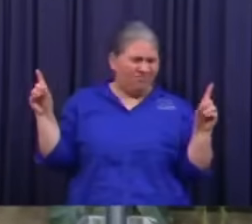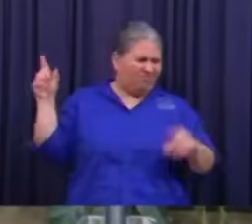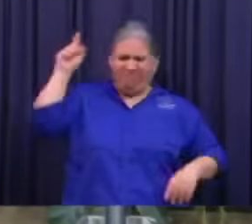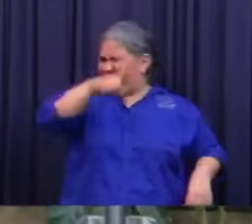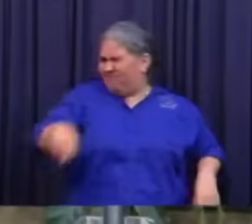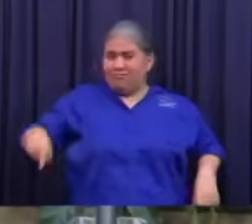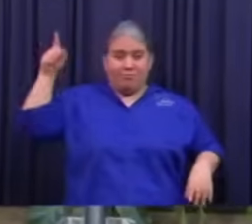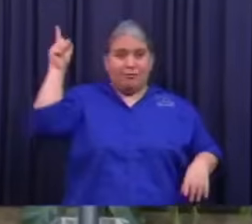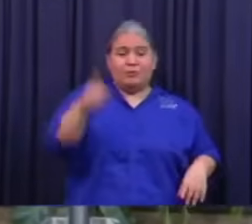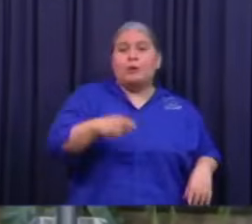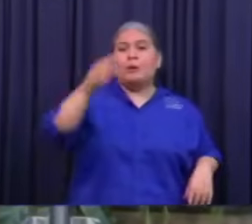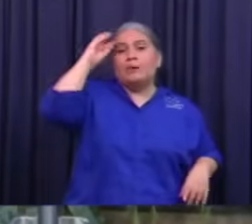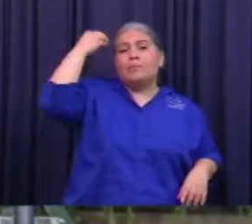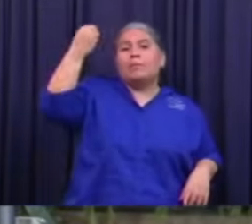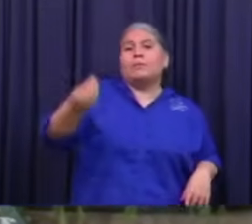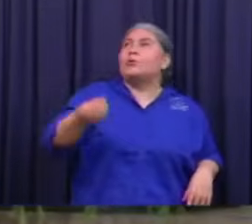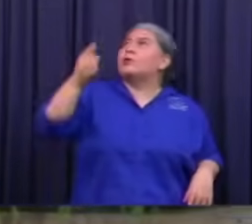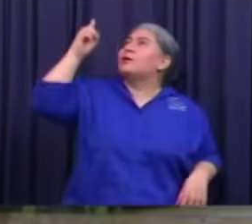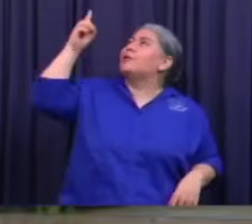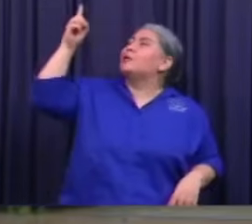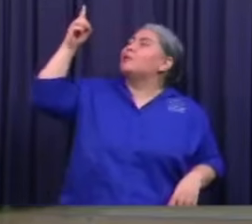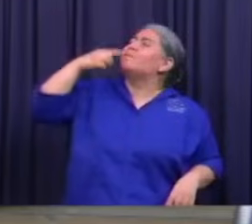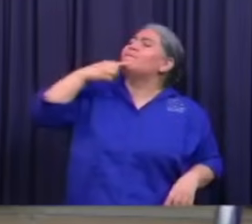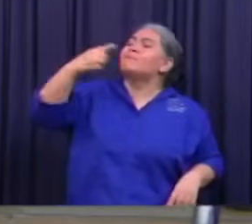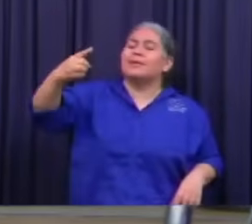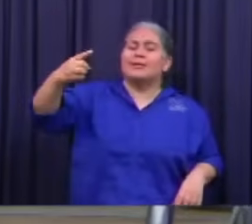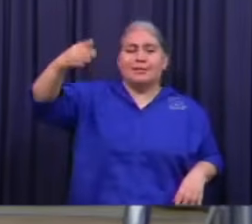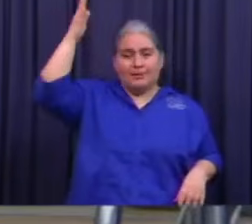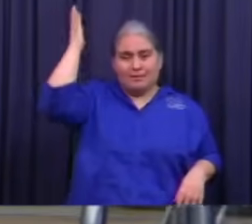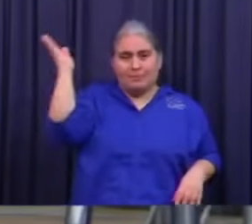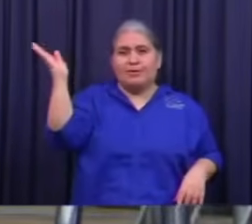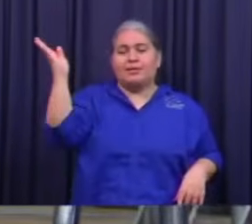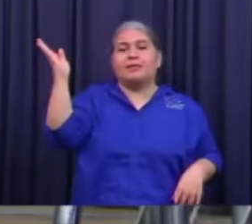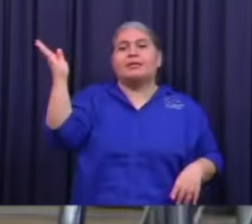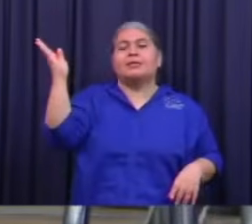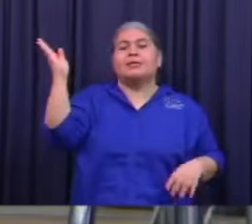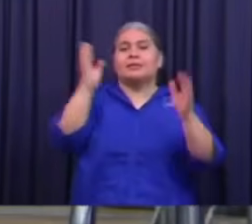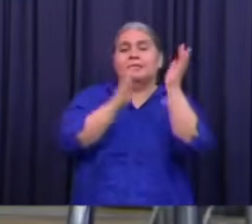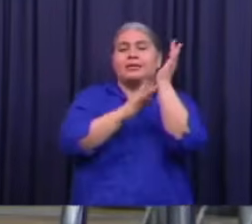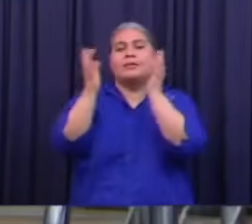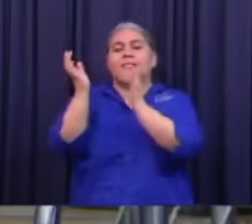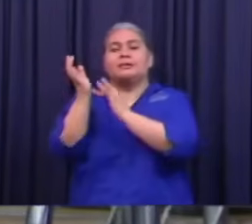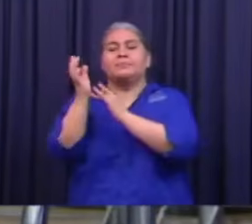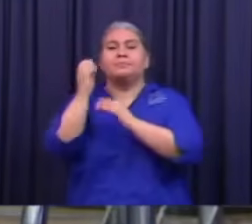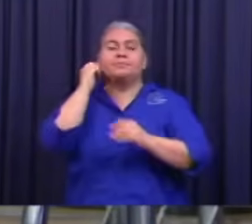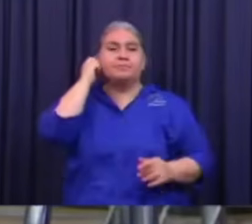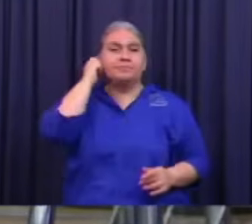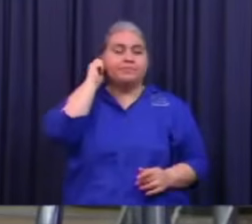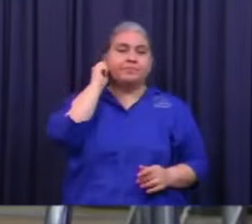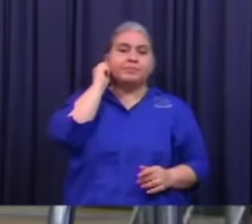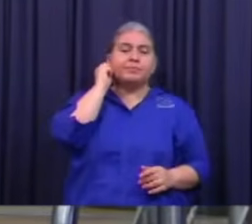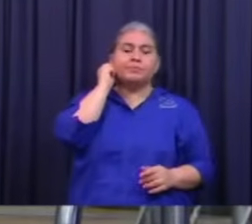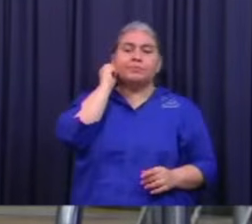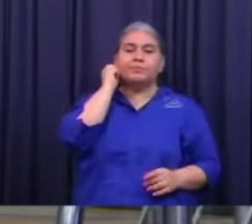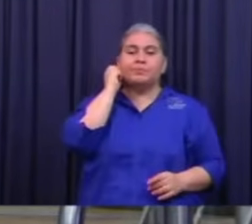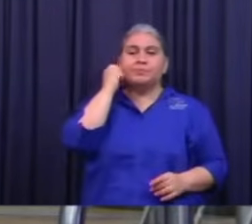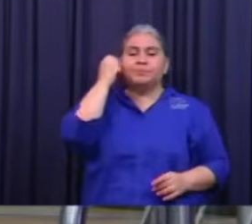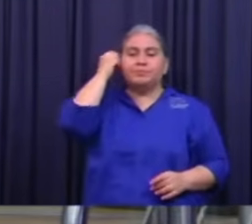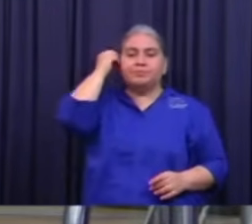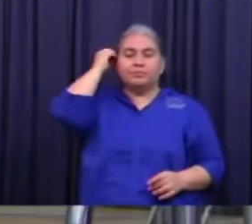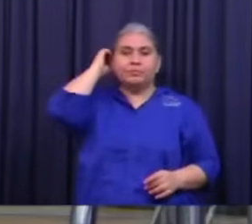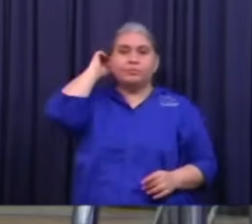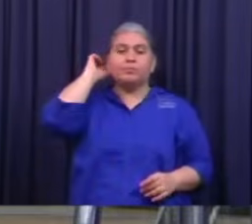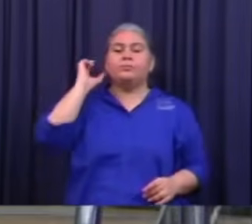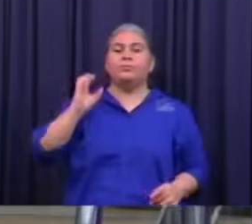te dieron as así está orando Ay Padre santo está agarrando el tiempo